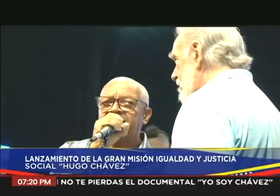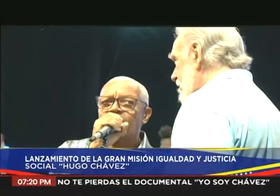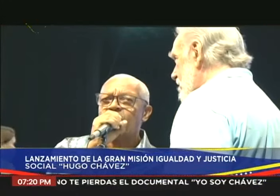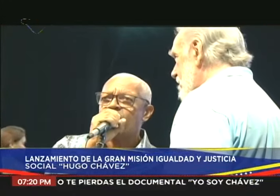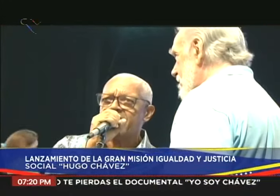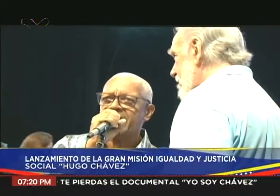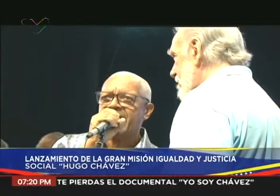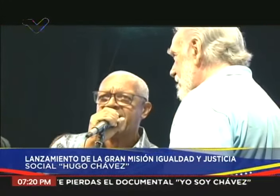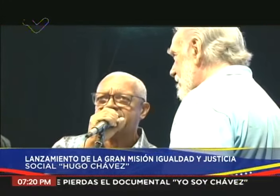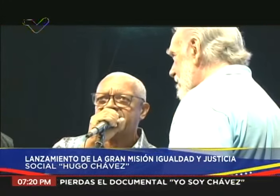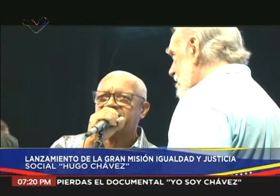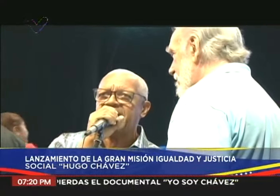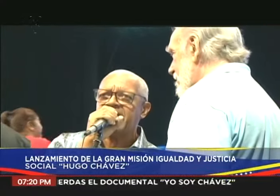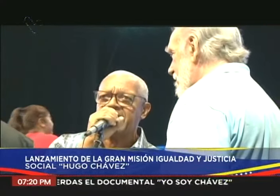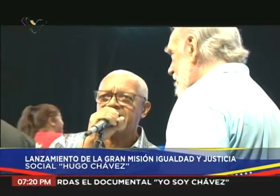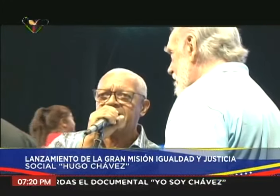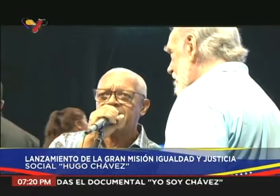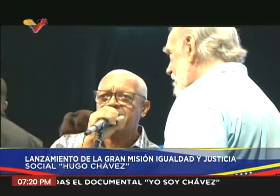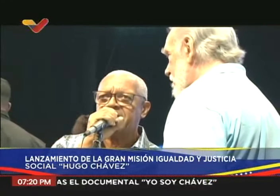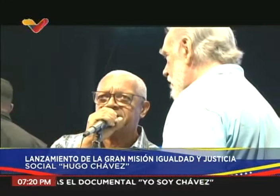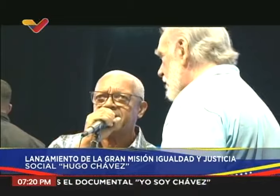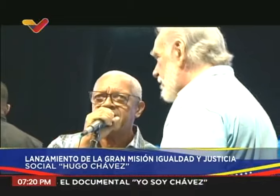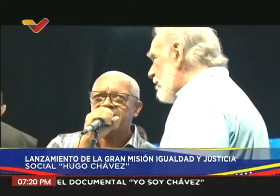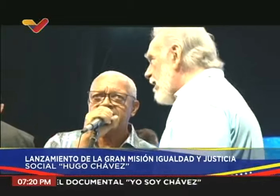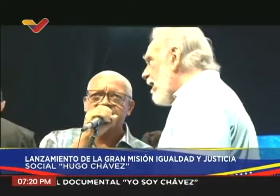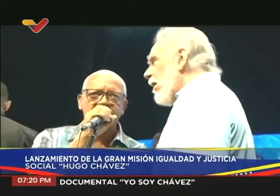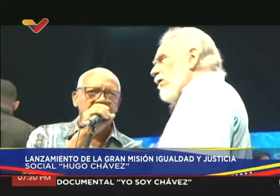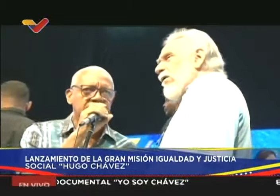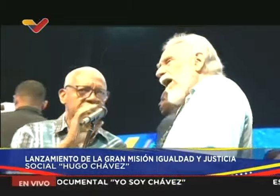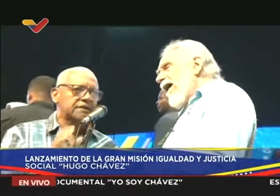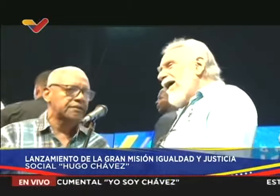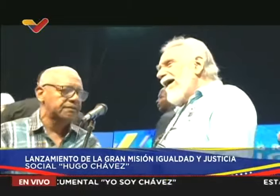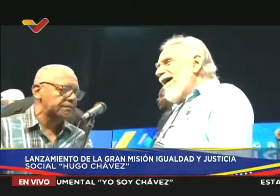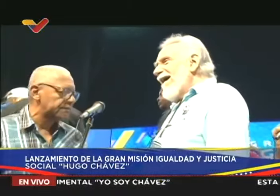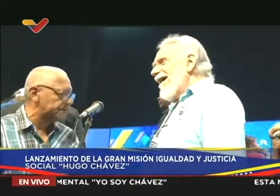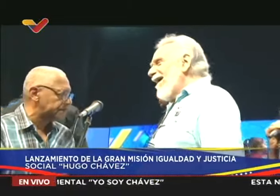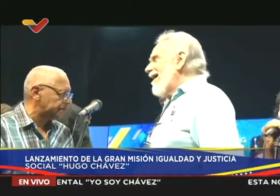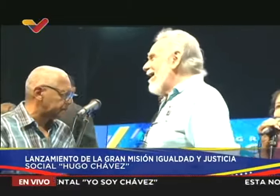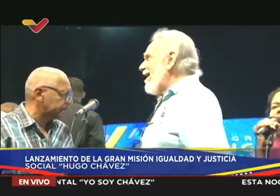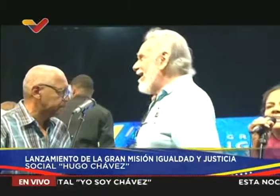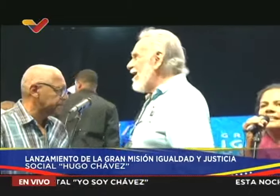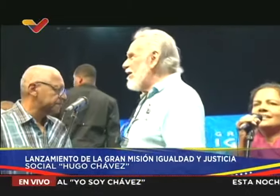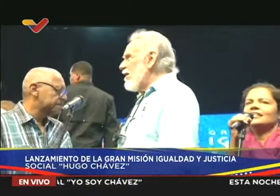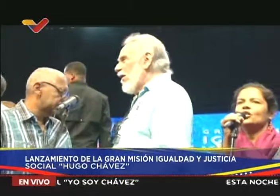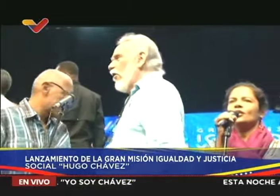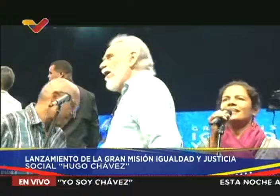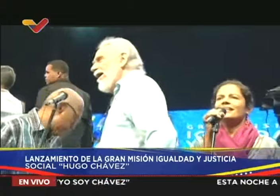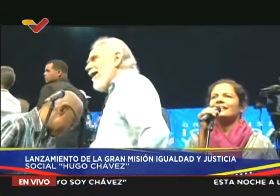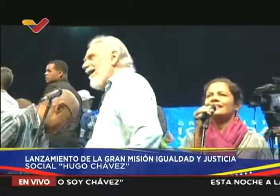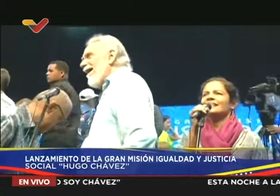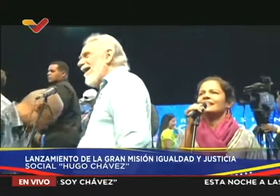Pajarillo de siete colores que cantas alegre al amanecer.